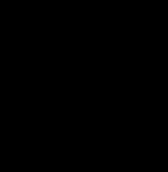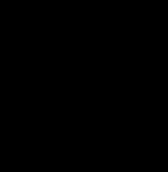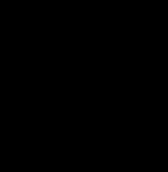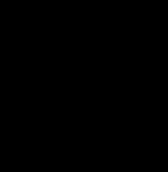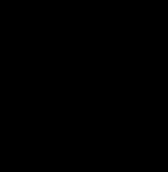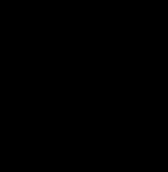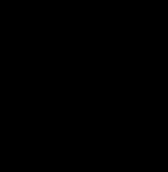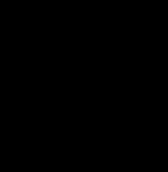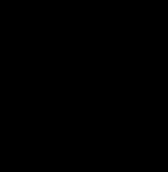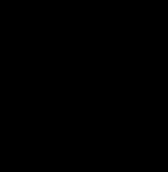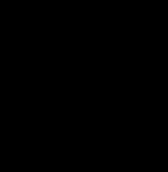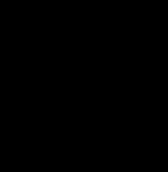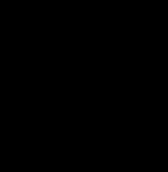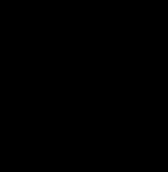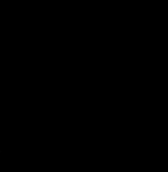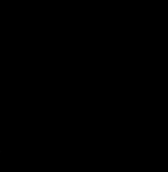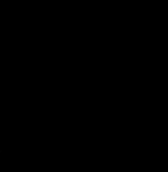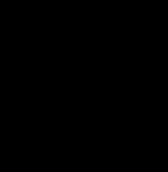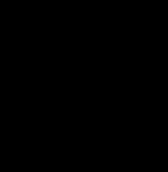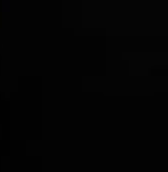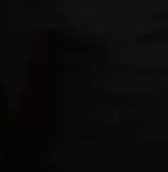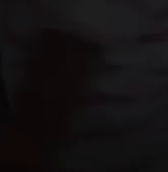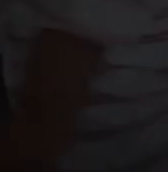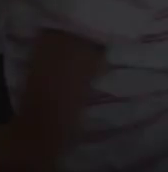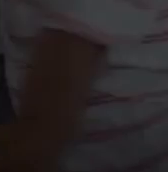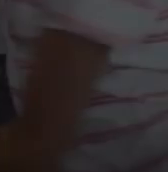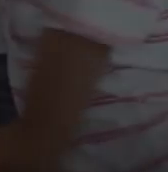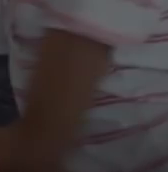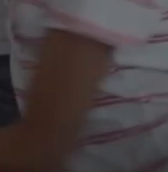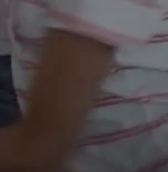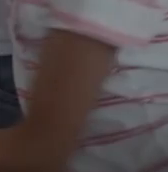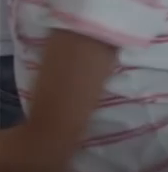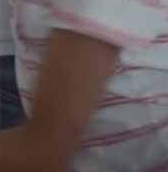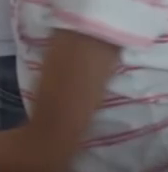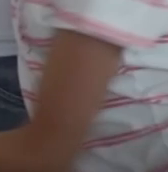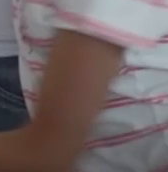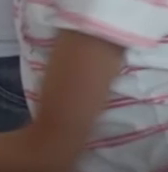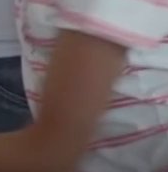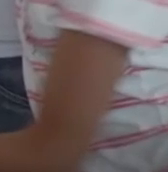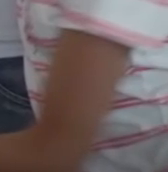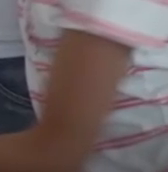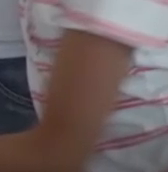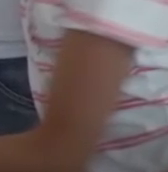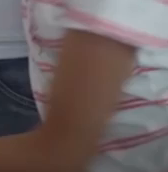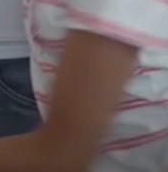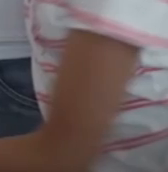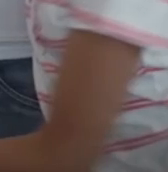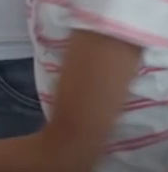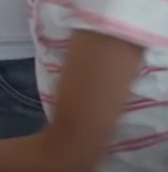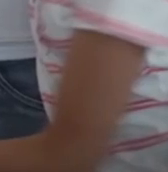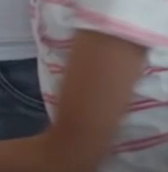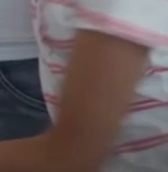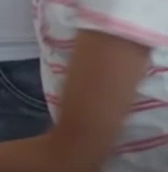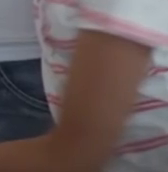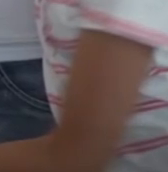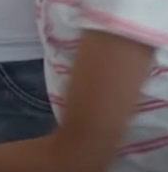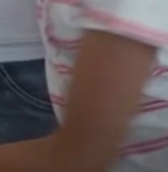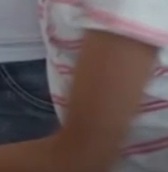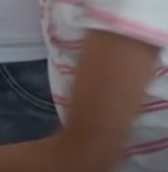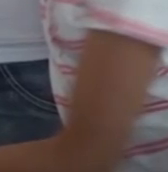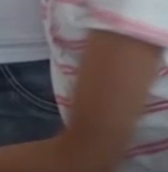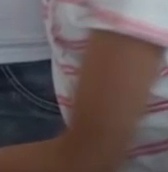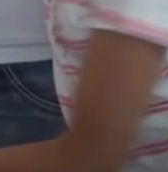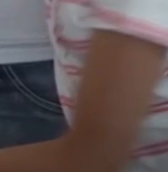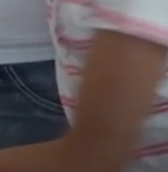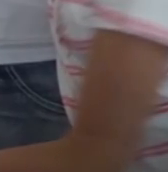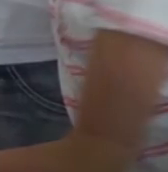que las madres tenemos en la sociedad y en la y en particular en el período de lactancia la